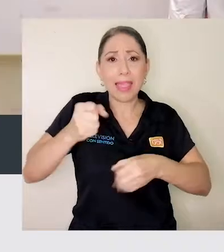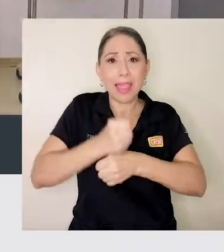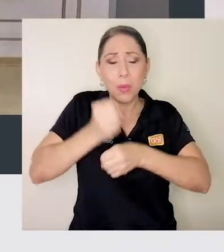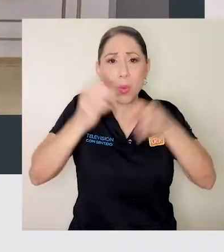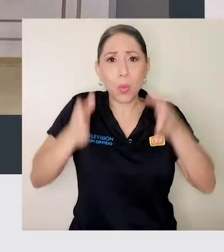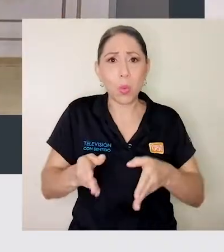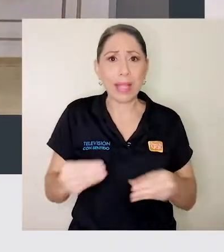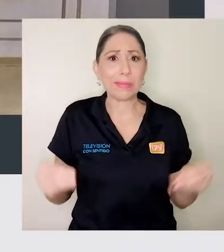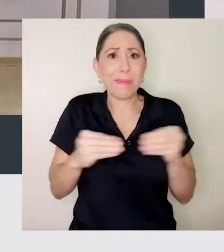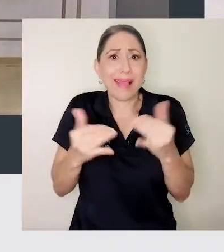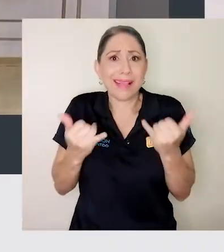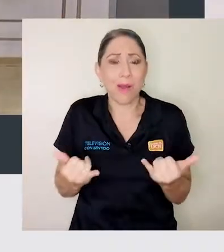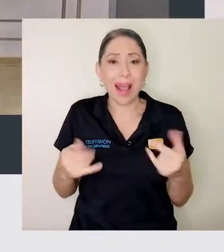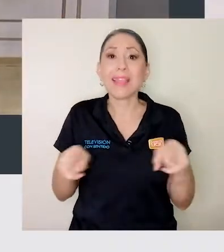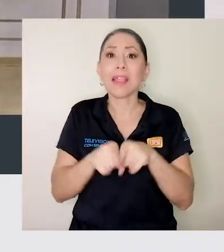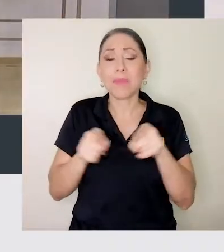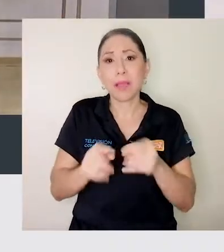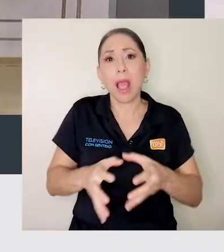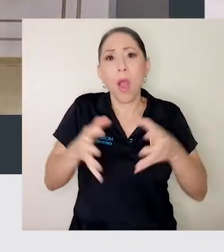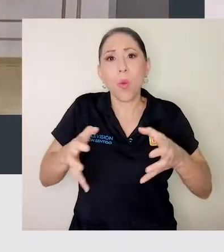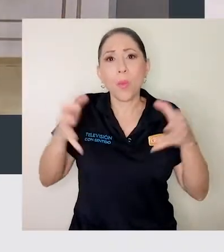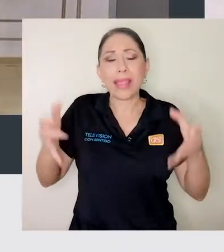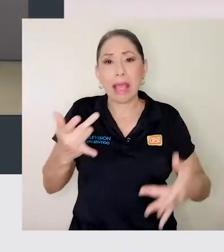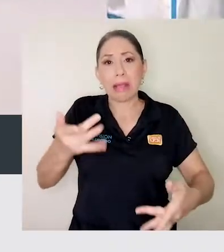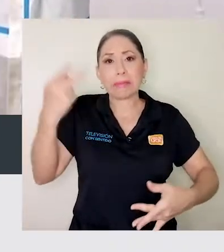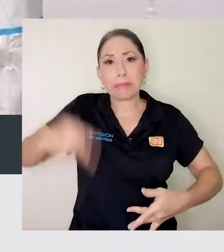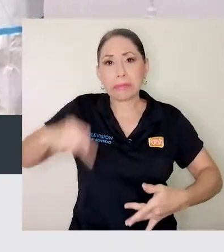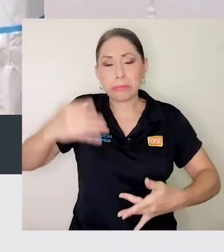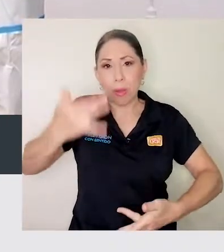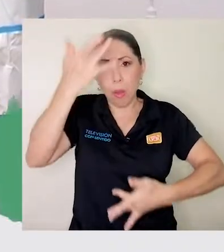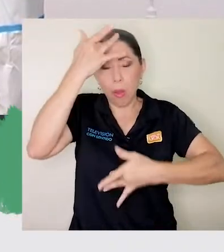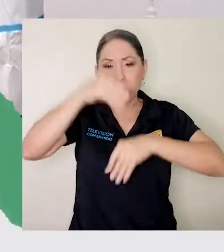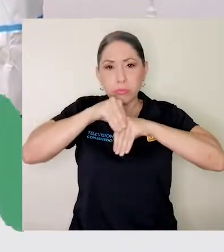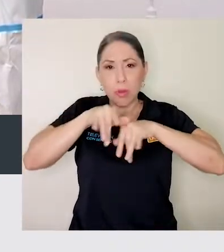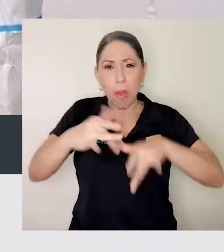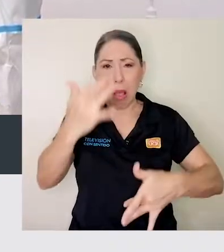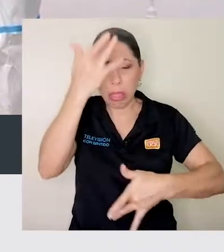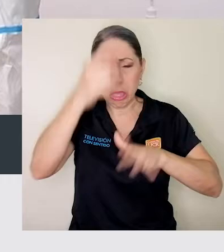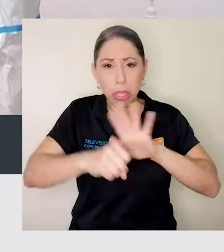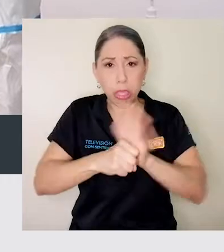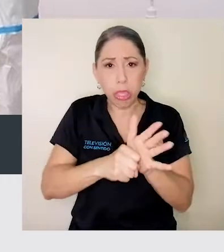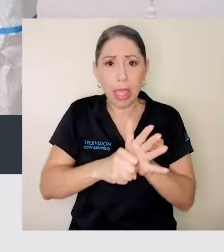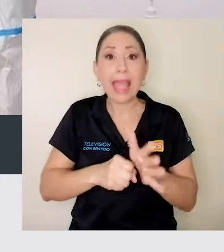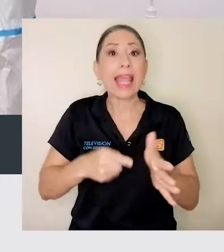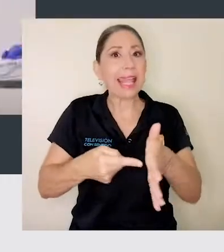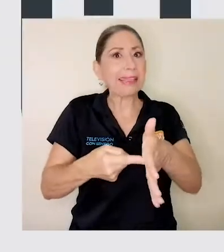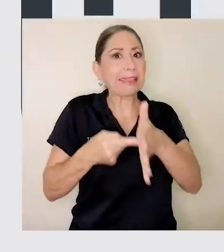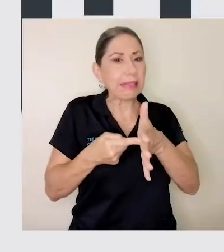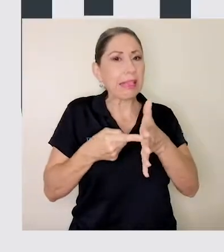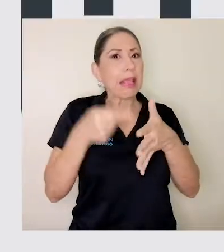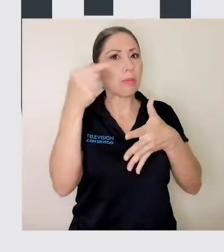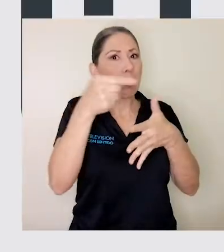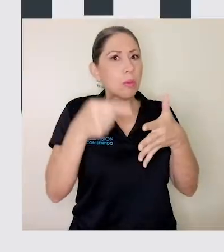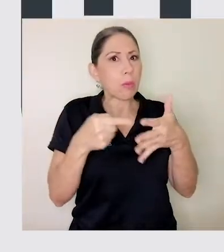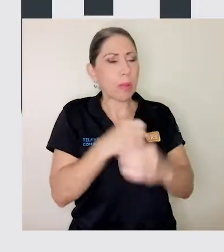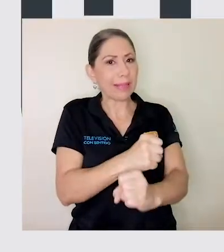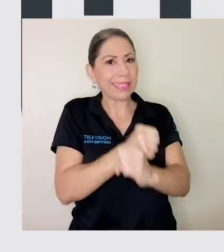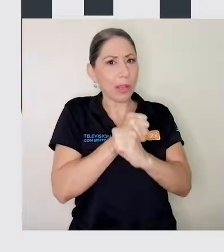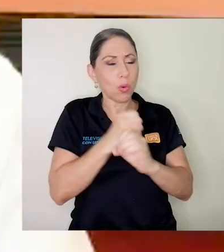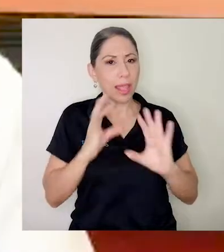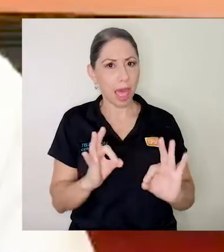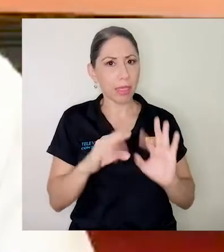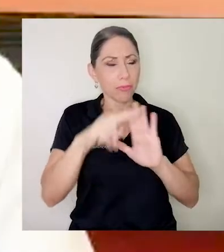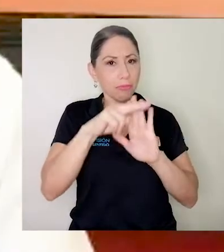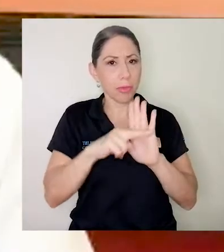de personal es mucho mayor, al mismo tiempo que aumenta el riesgo de contagio. Esto exige rigurosos protocolos de seguridad.